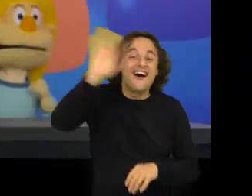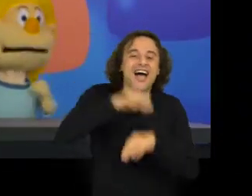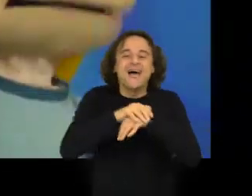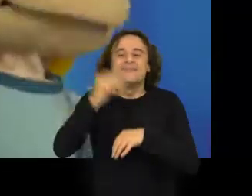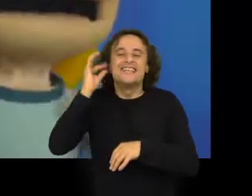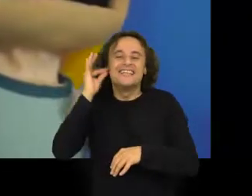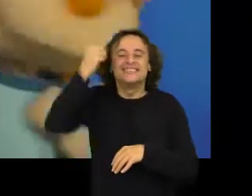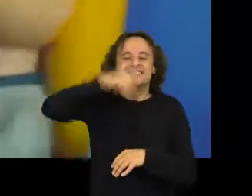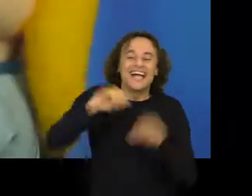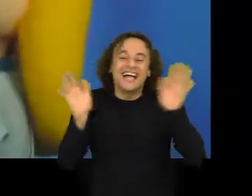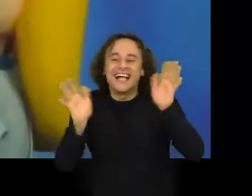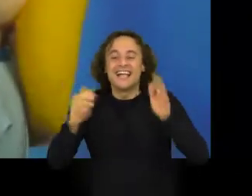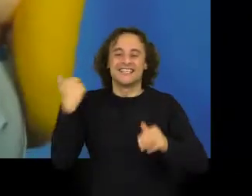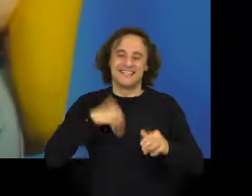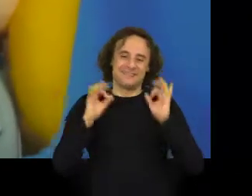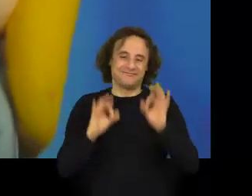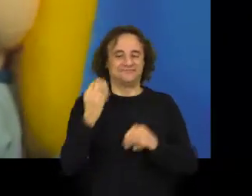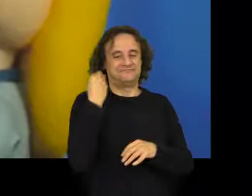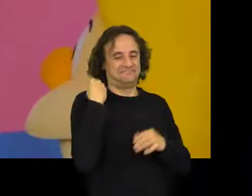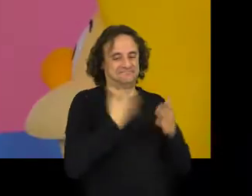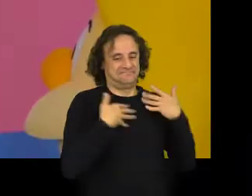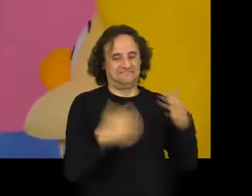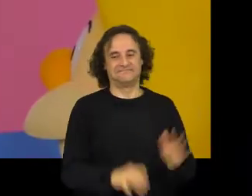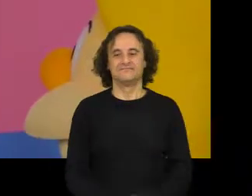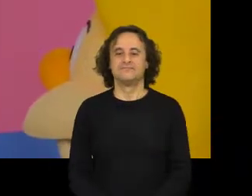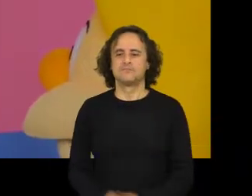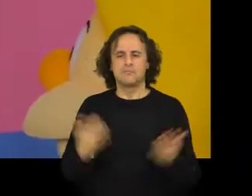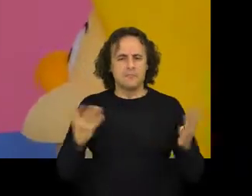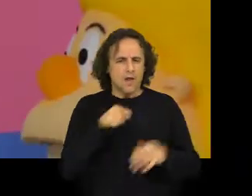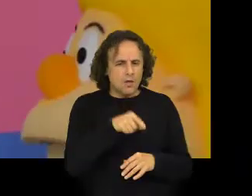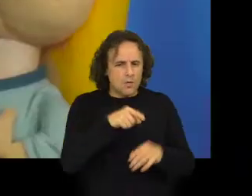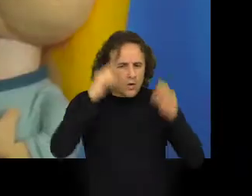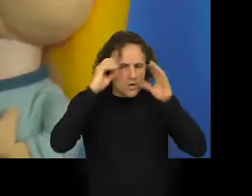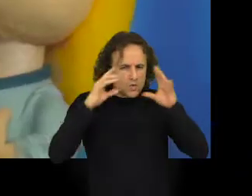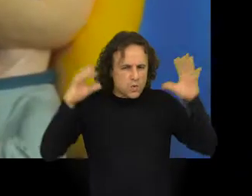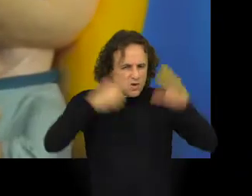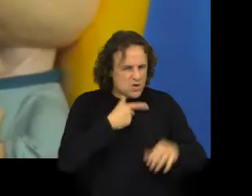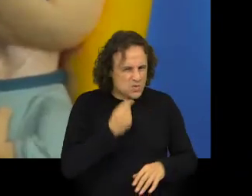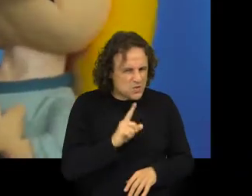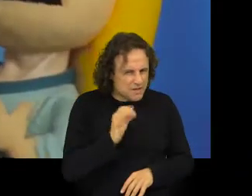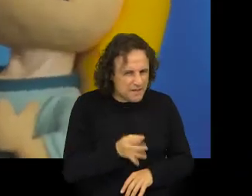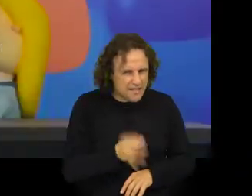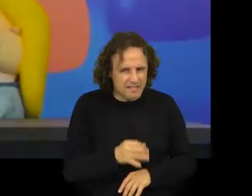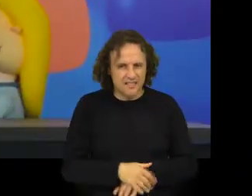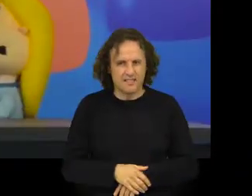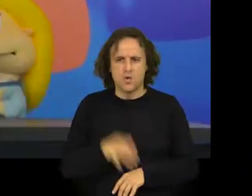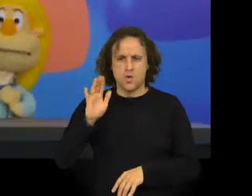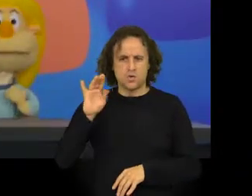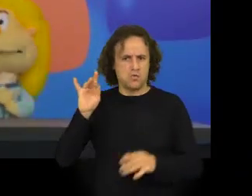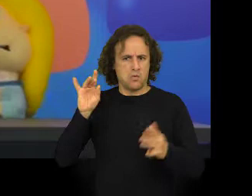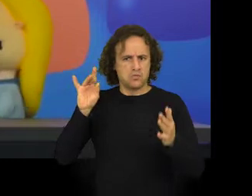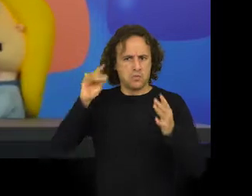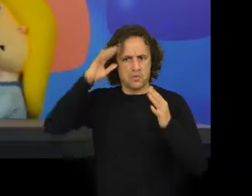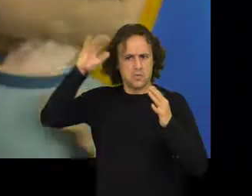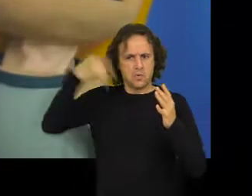hola, amigas e amigos. Xa saudei, podes preguntarme. É certo que non che gustan os soños? Sí. Sí,